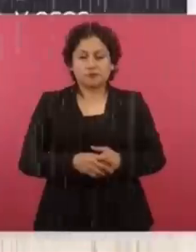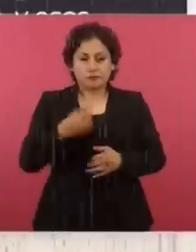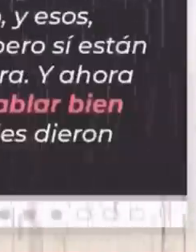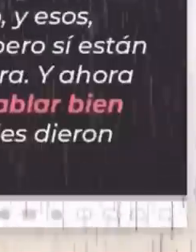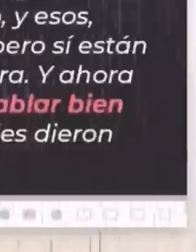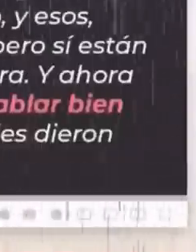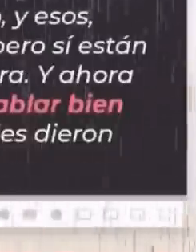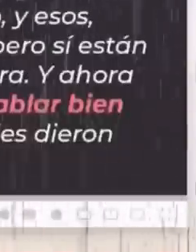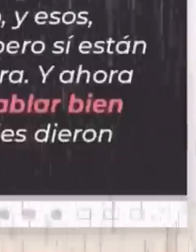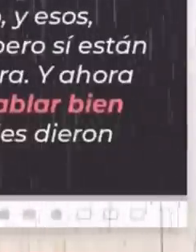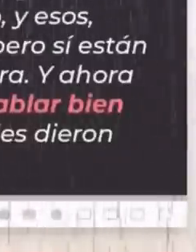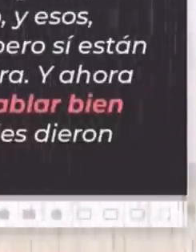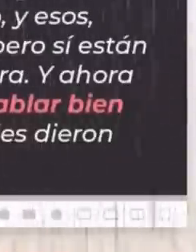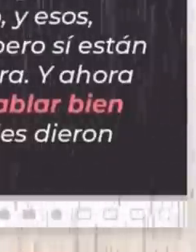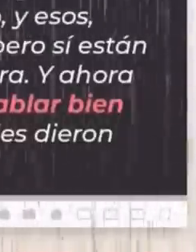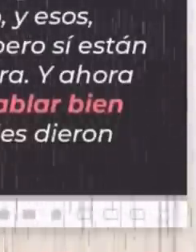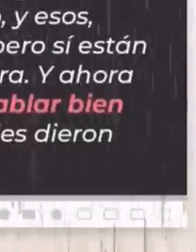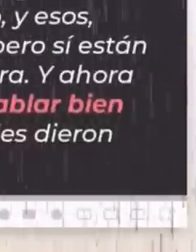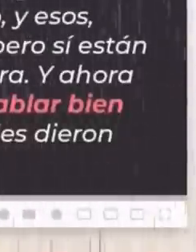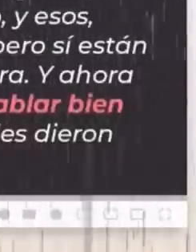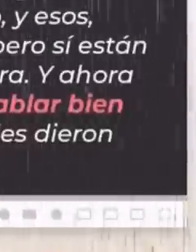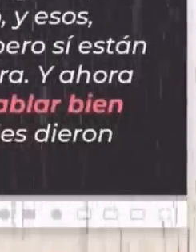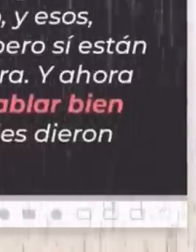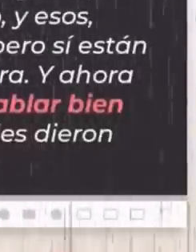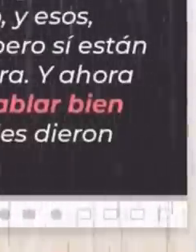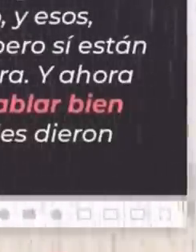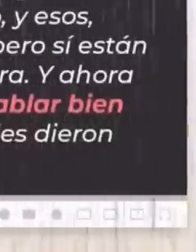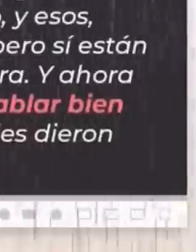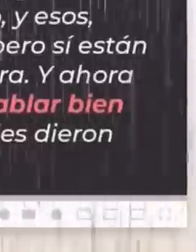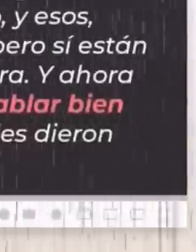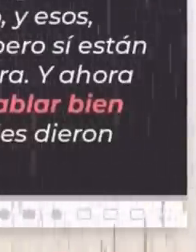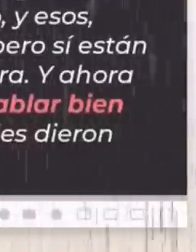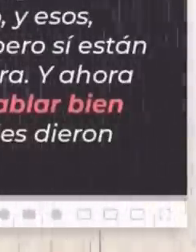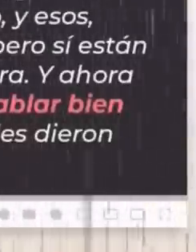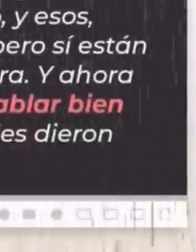totalmente distinto Qué vamos a hacer dice